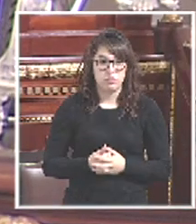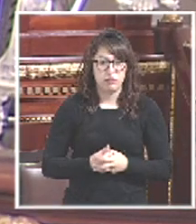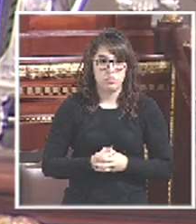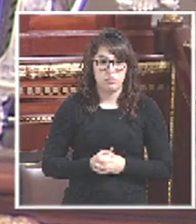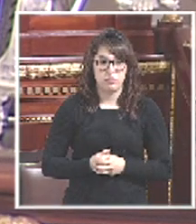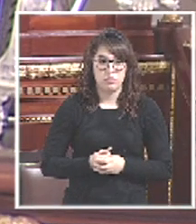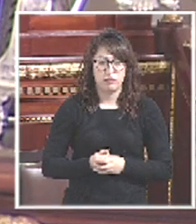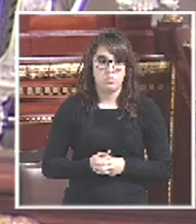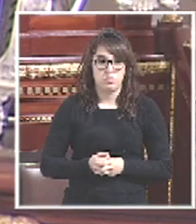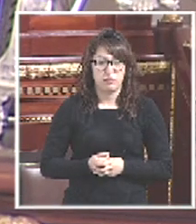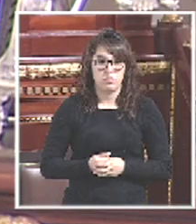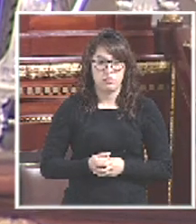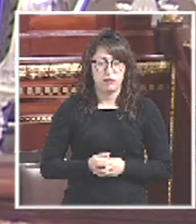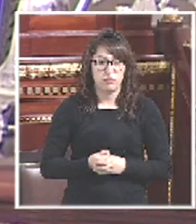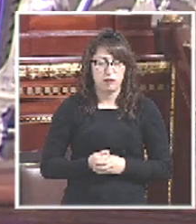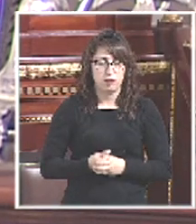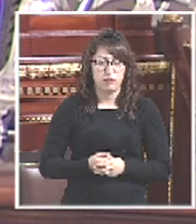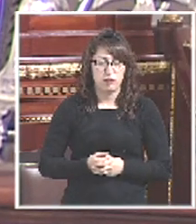contra?